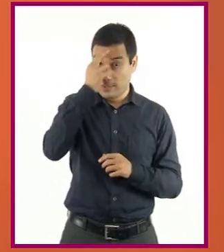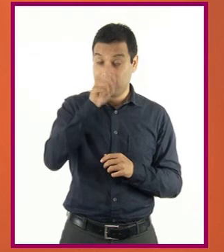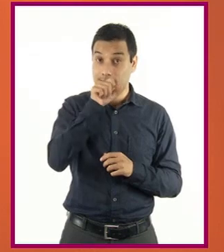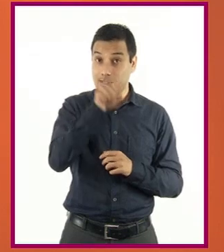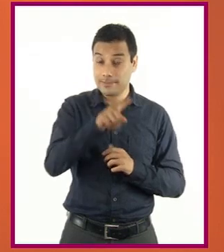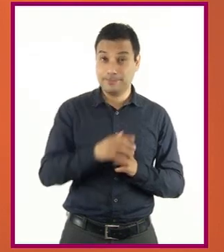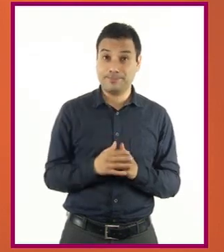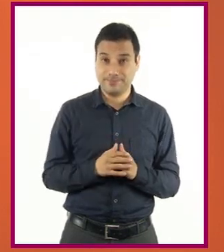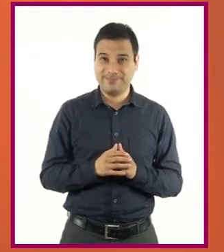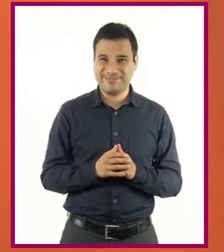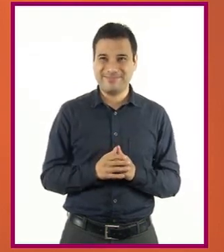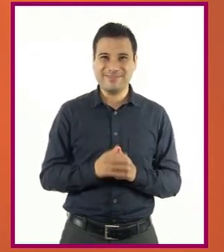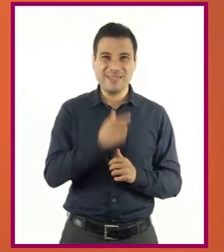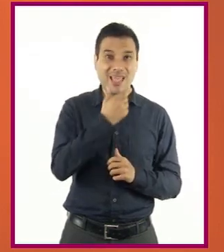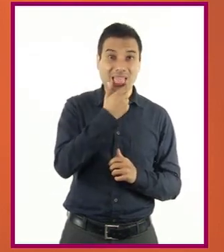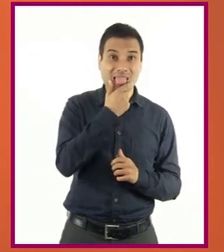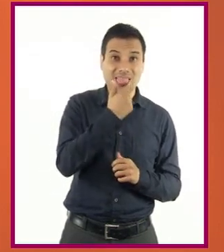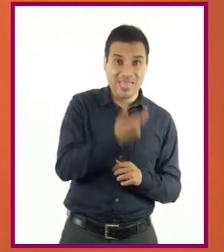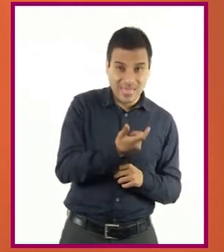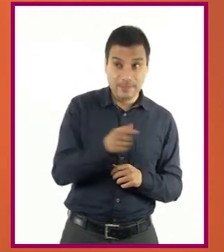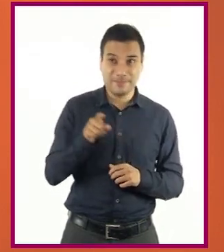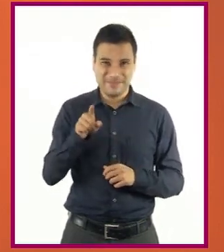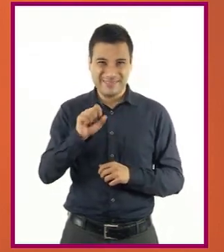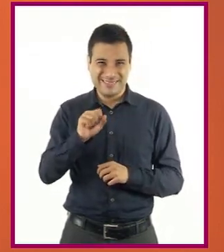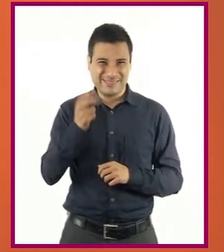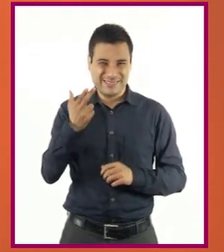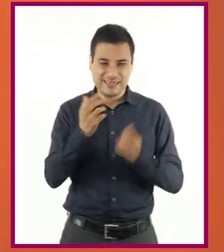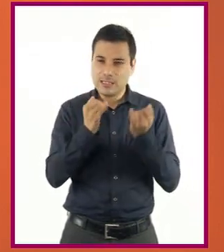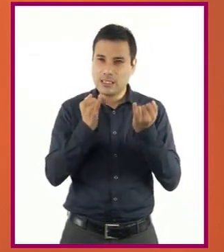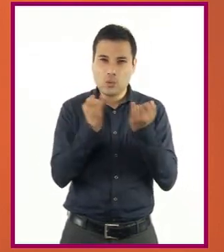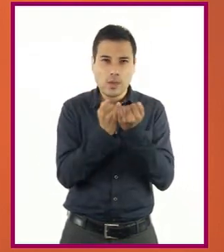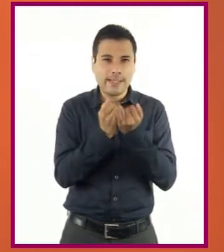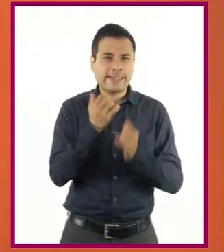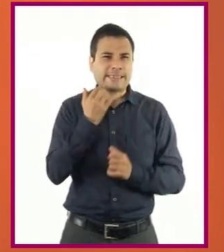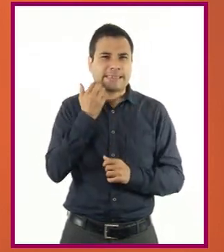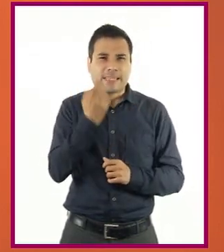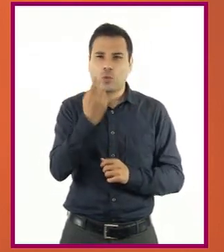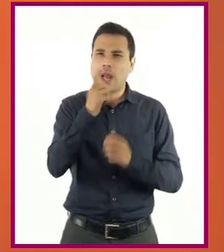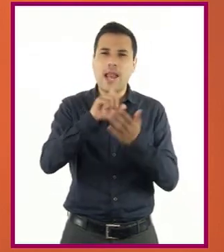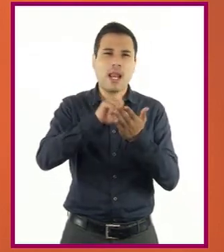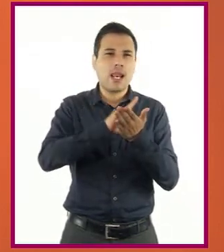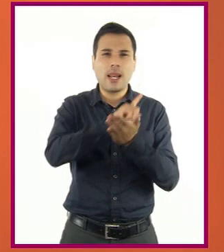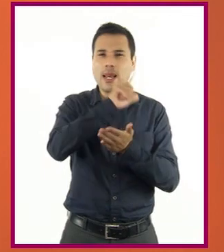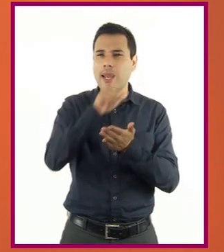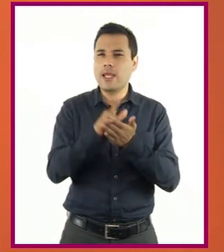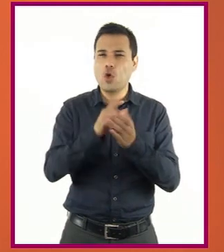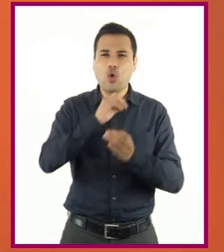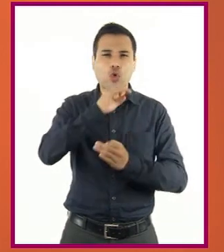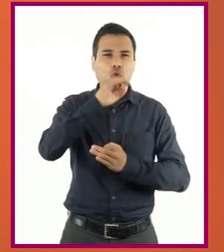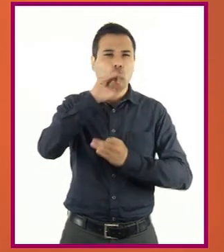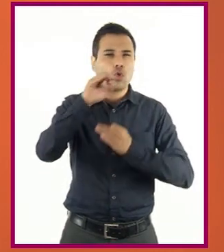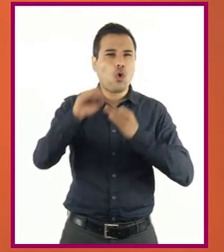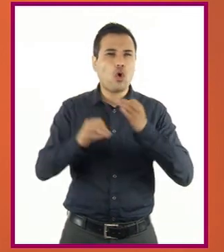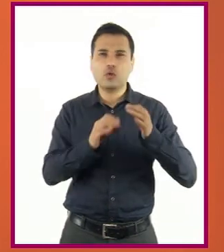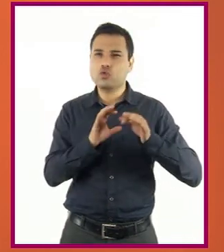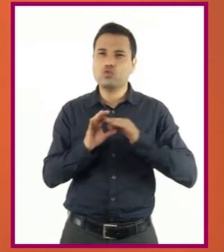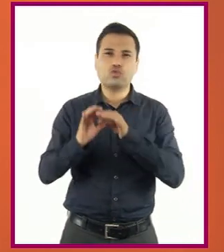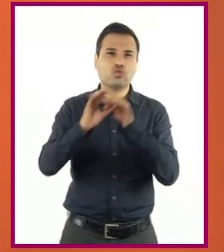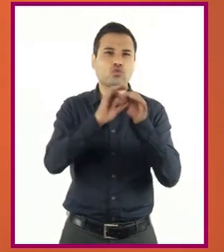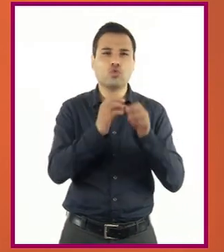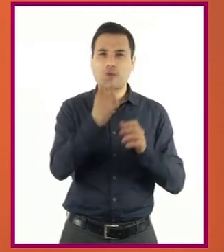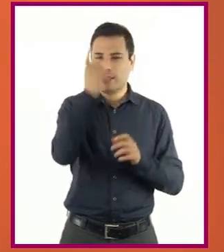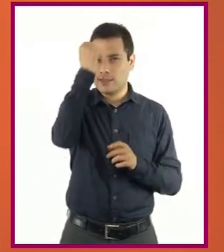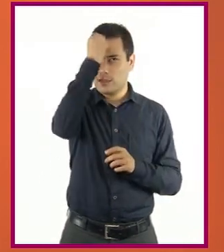igual que Albert Einstein, Hawking también buscaba encontrar una ley que unificara todas las leyes físicas, una teoría que